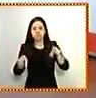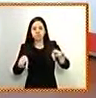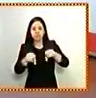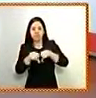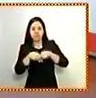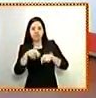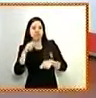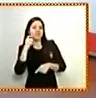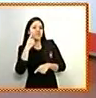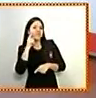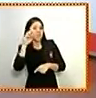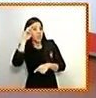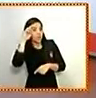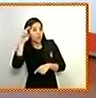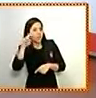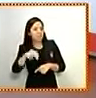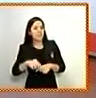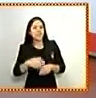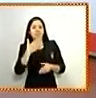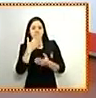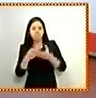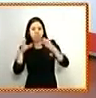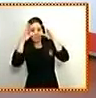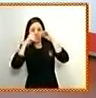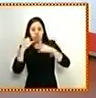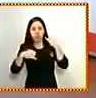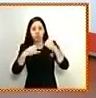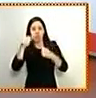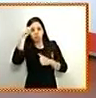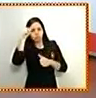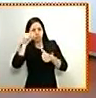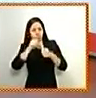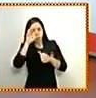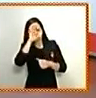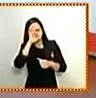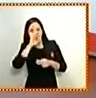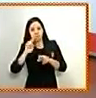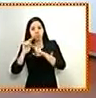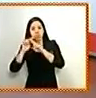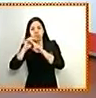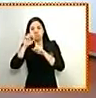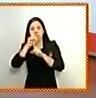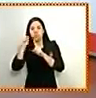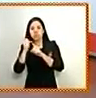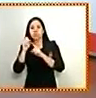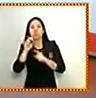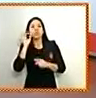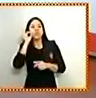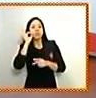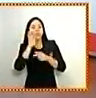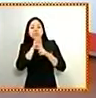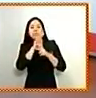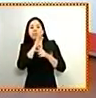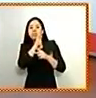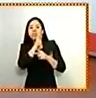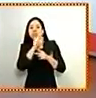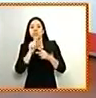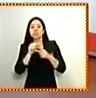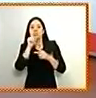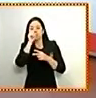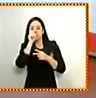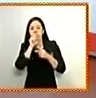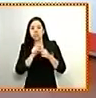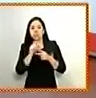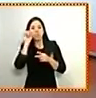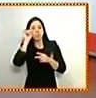buenas Hola Marcela, muy buenas noches, jugadores. Recuerden seguirnos en nuestras redes sociales de Facebook, Twitter e Instagram como @lotohonduras. Y en esta